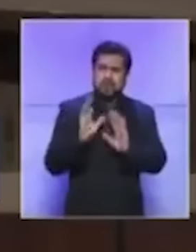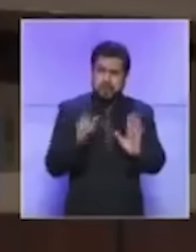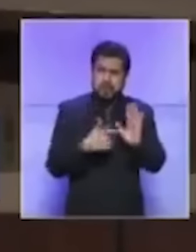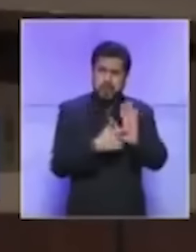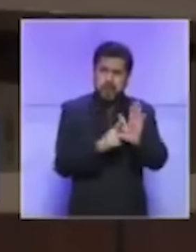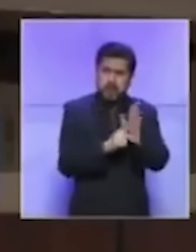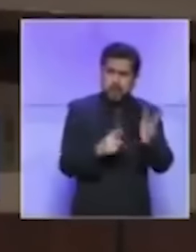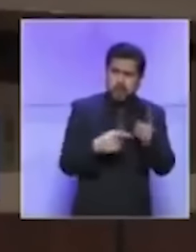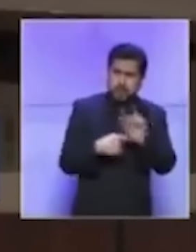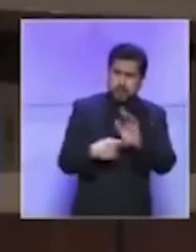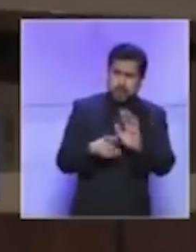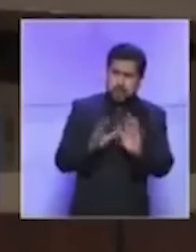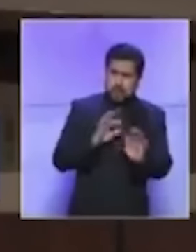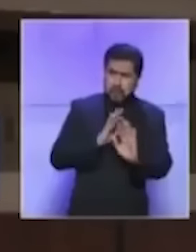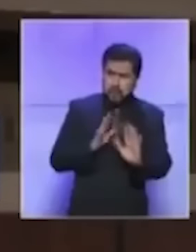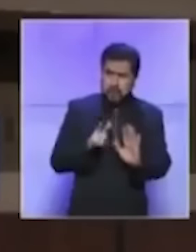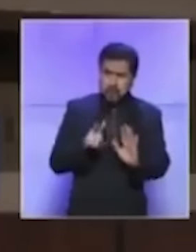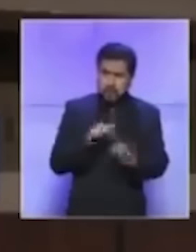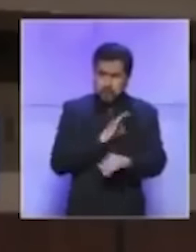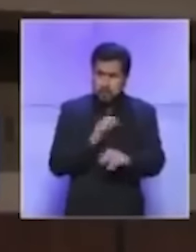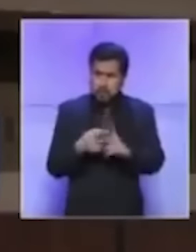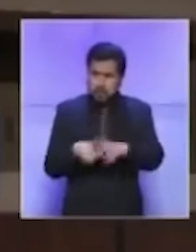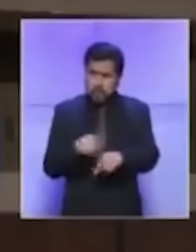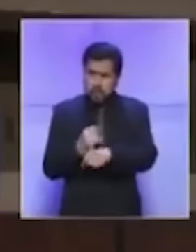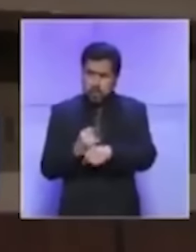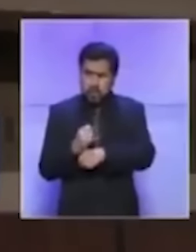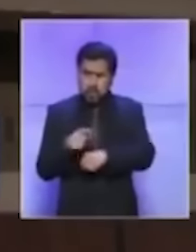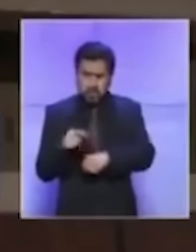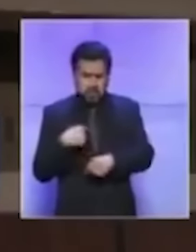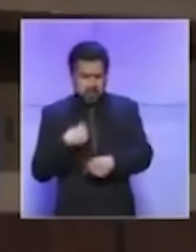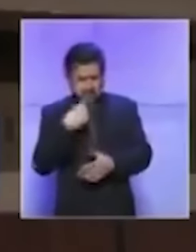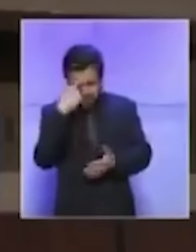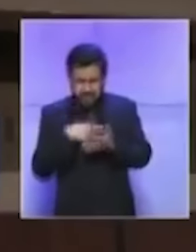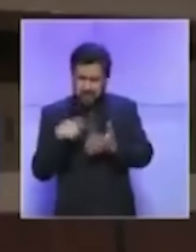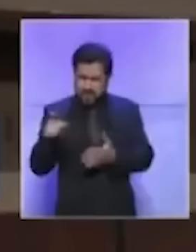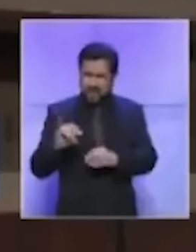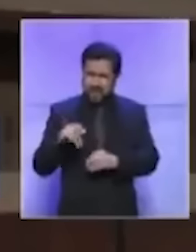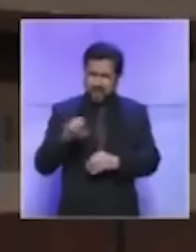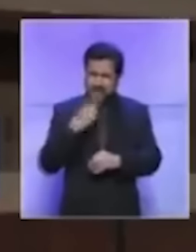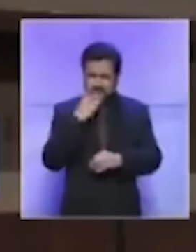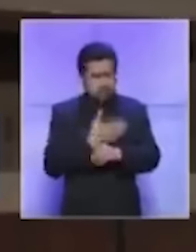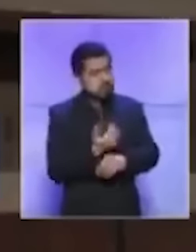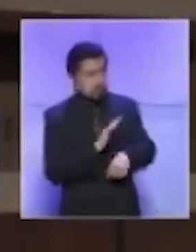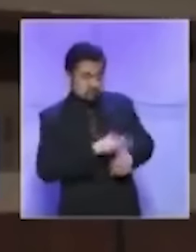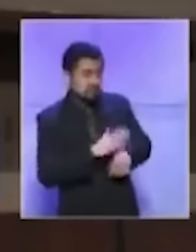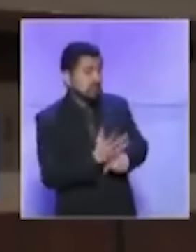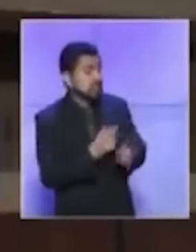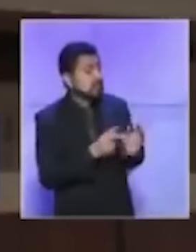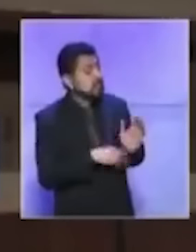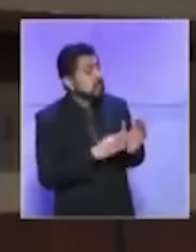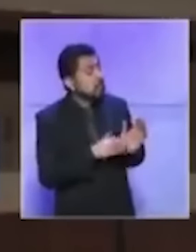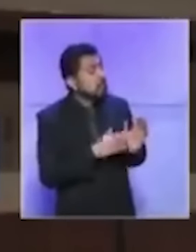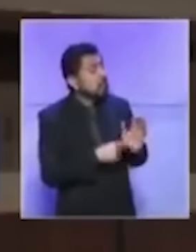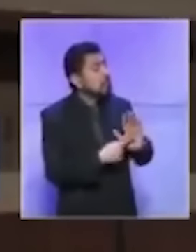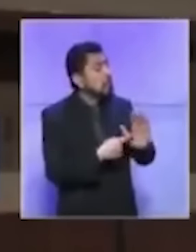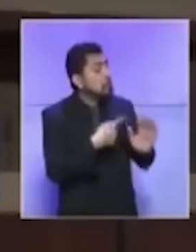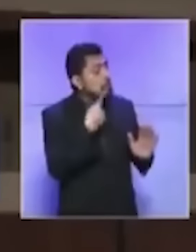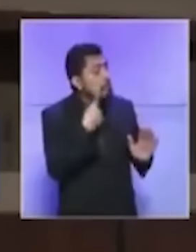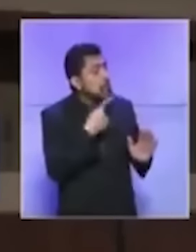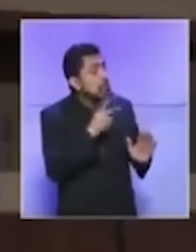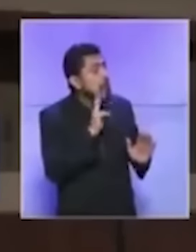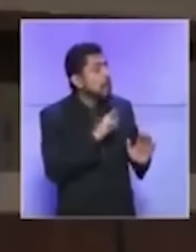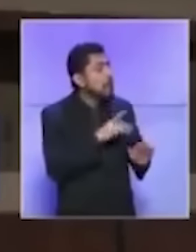investigaciones. Esa argumentación sólida me parece que ya le corresponde